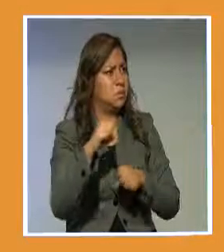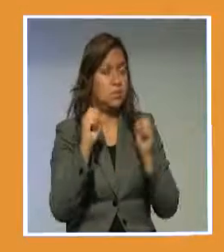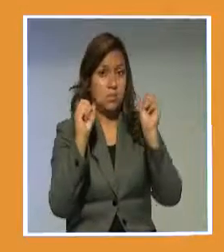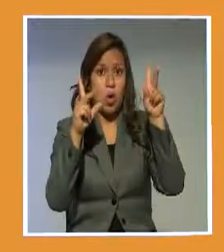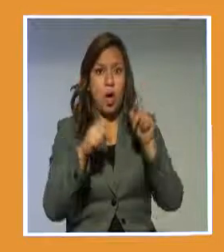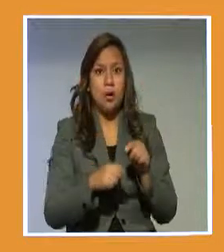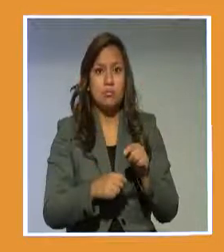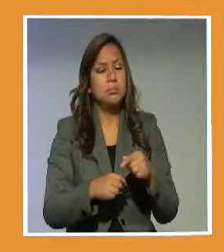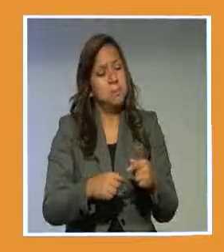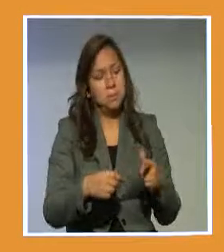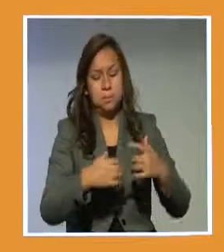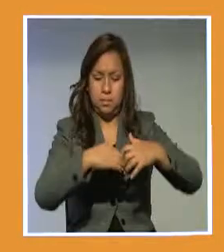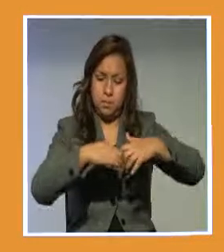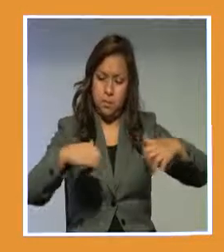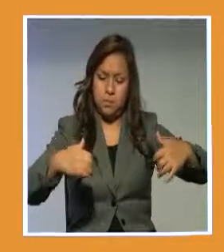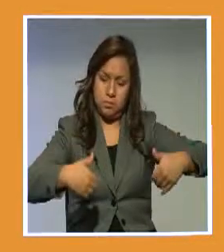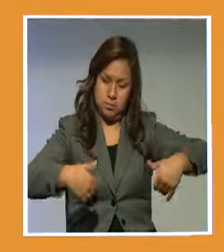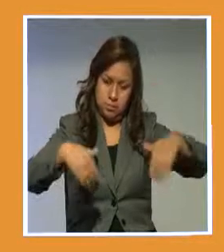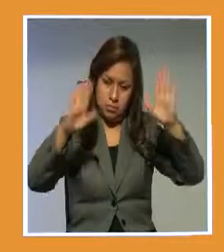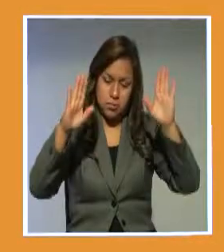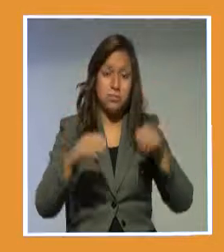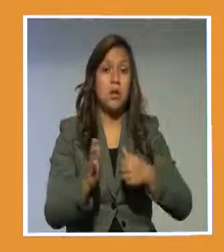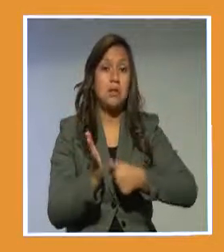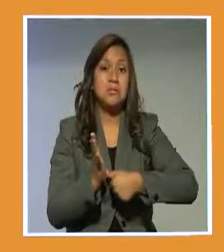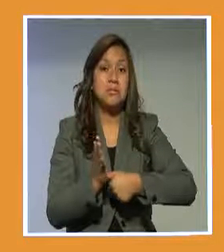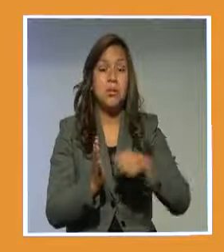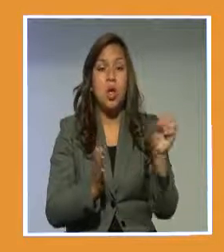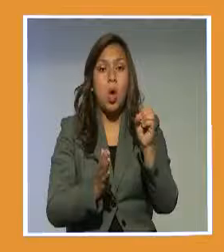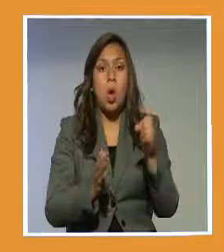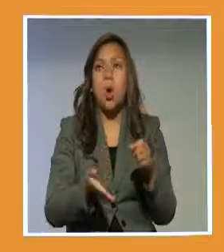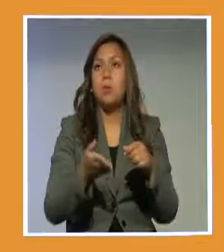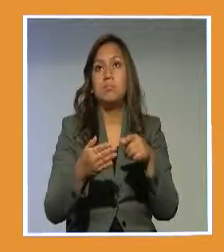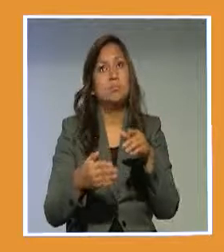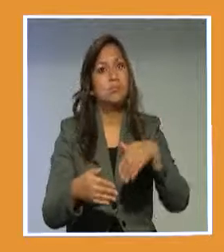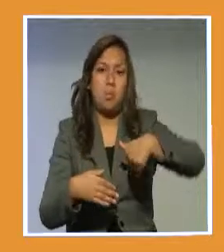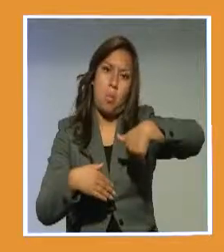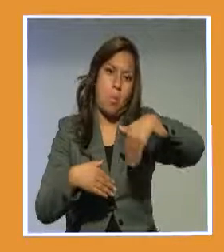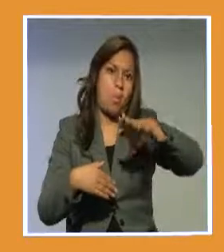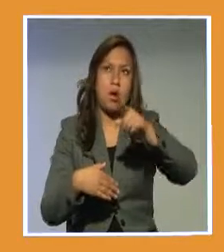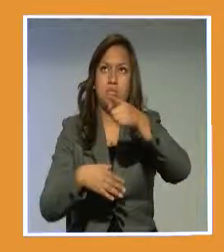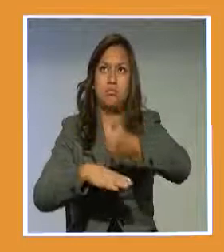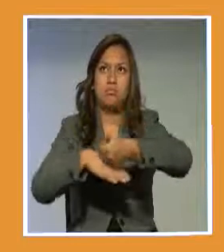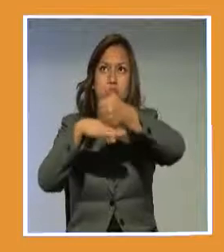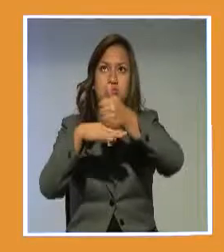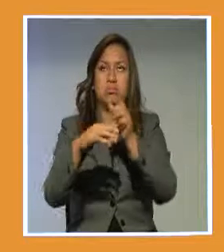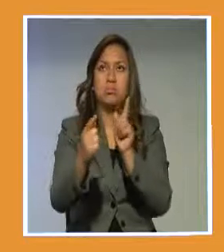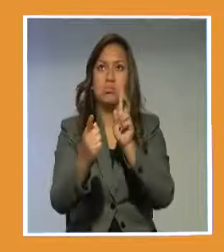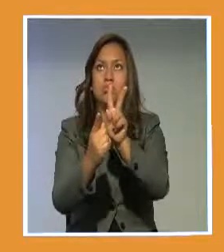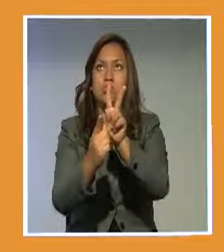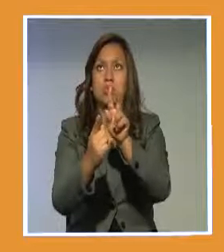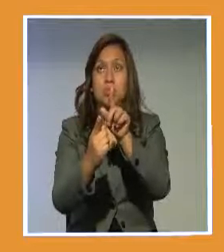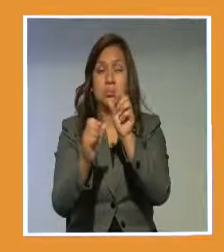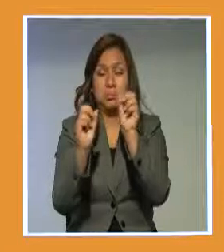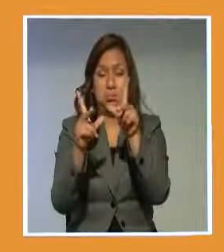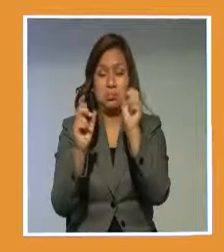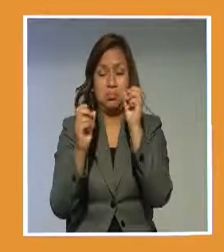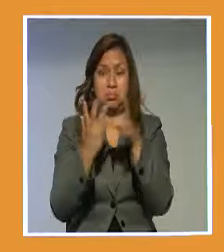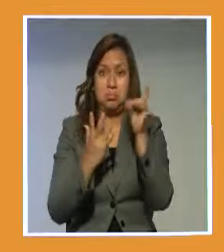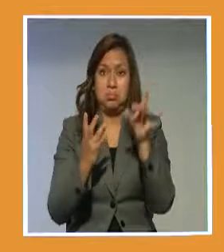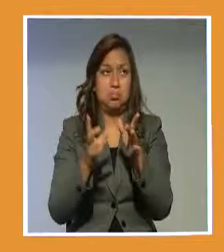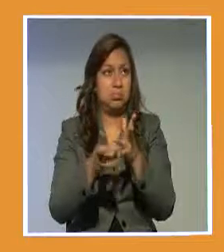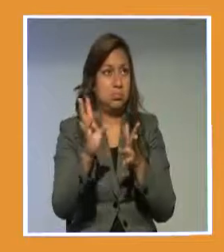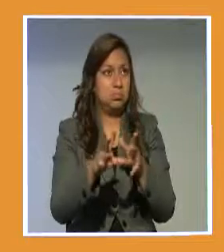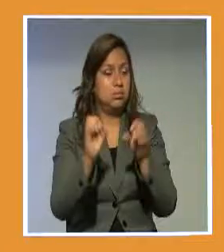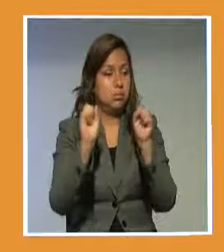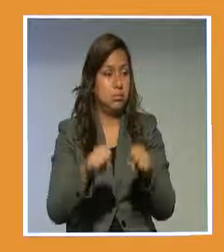notaría o en el registro civil. Por lo tanto, la ciudadanía se ve beneficiaria de manera directa en la facilidad y